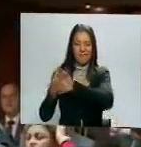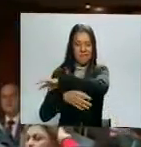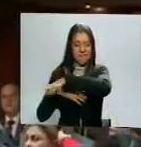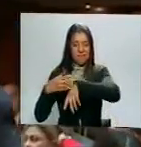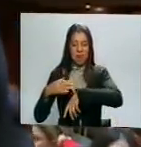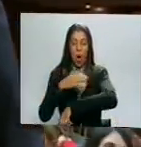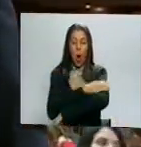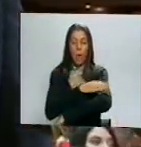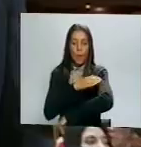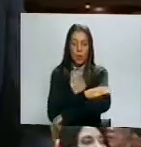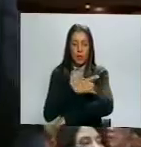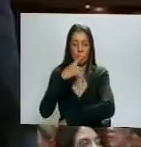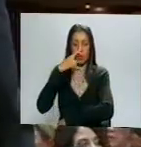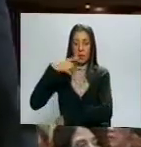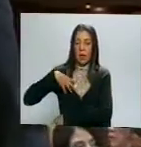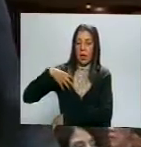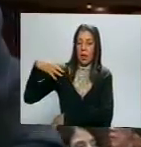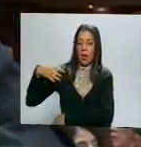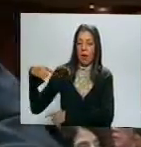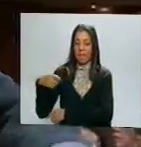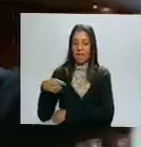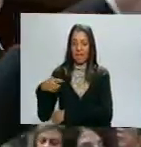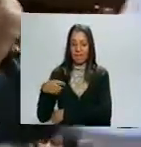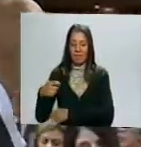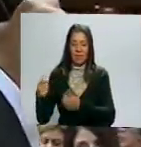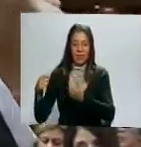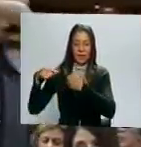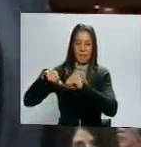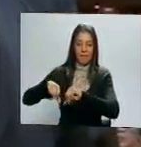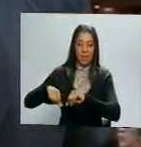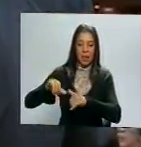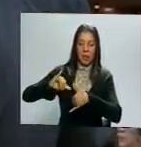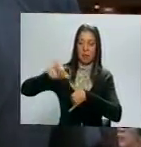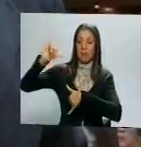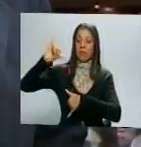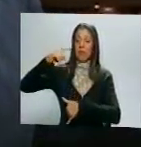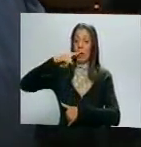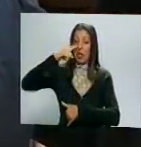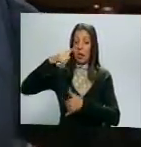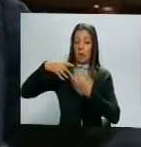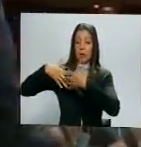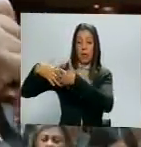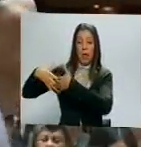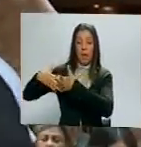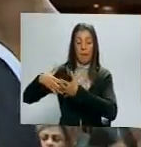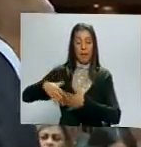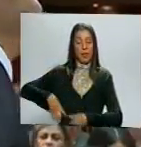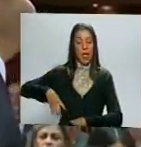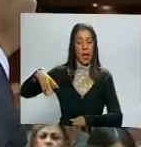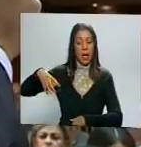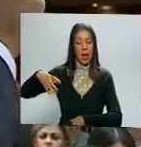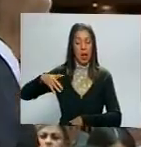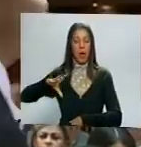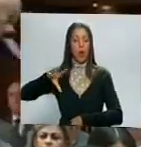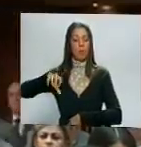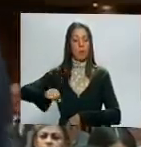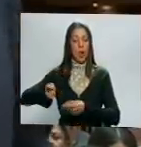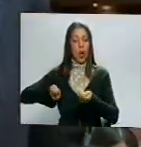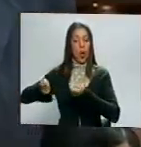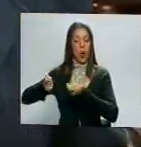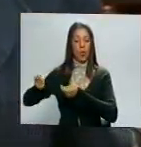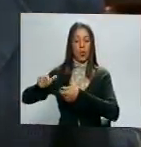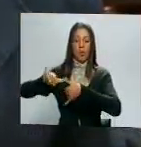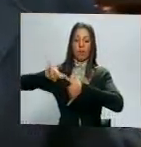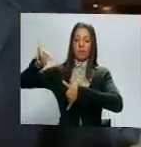venido haciendo la oligarquía, el imperialismo, por la vía de la alta burguesía venezolana, por la vía de los grandes monopolios que en